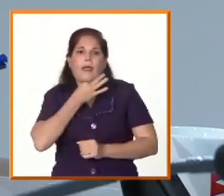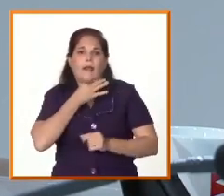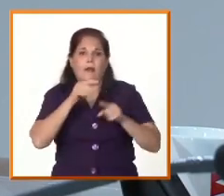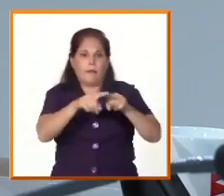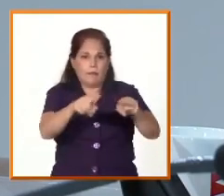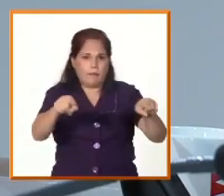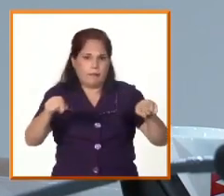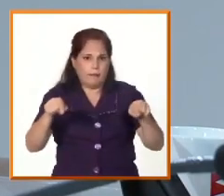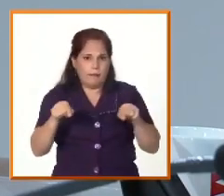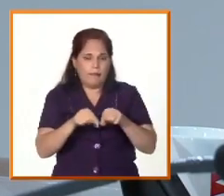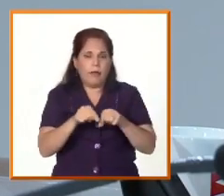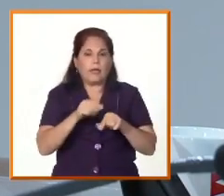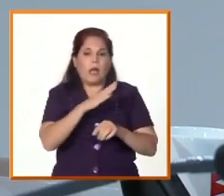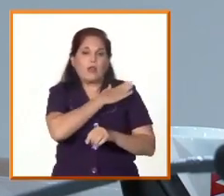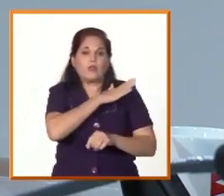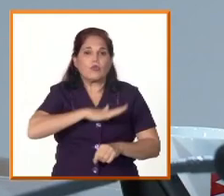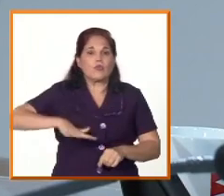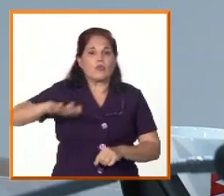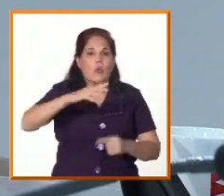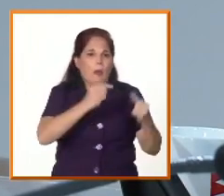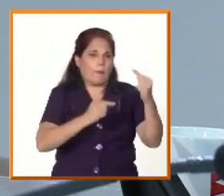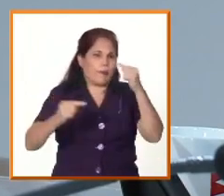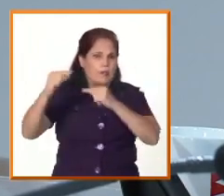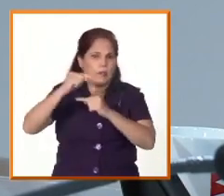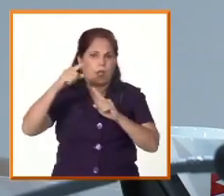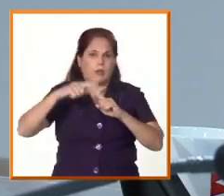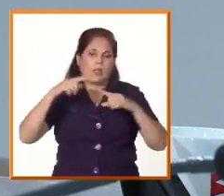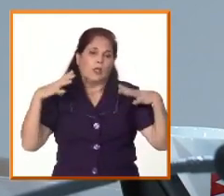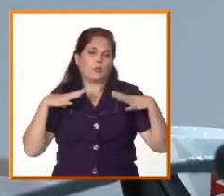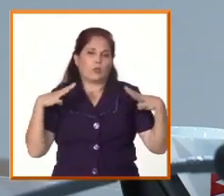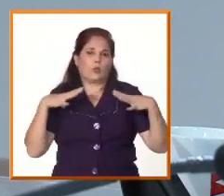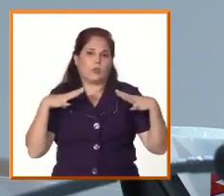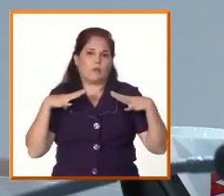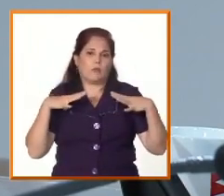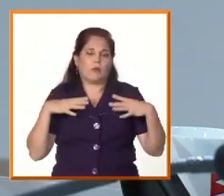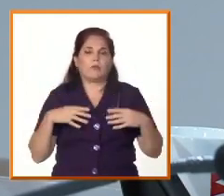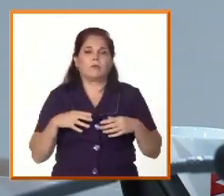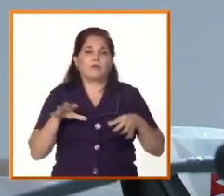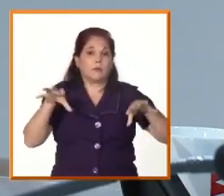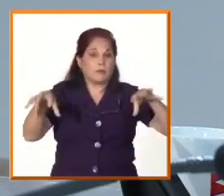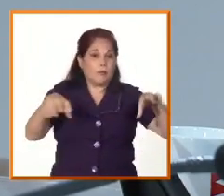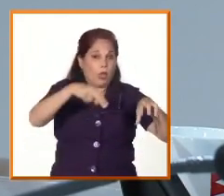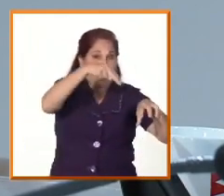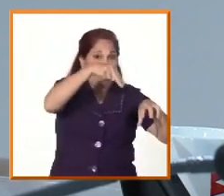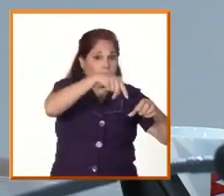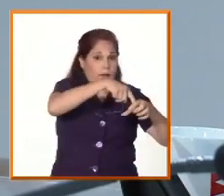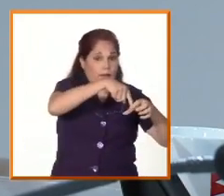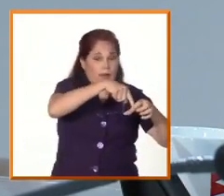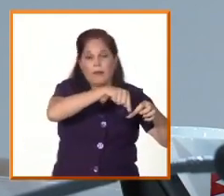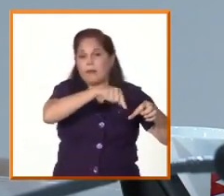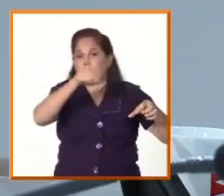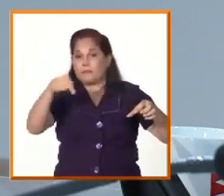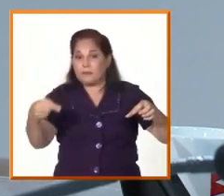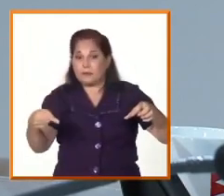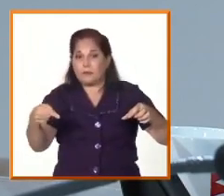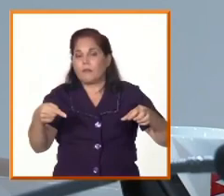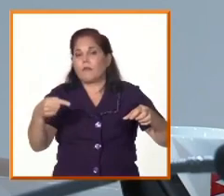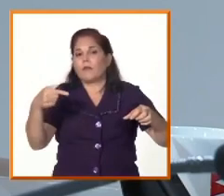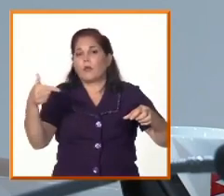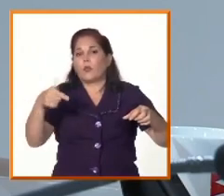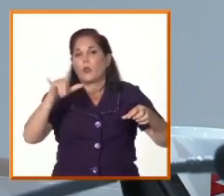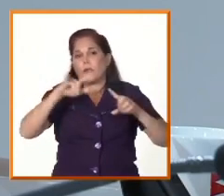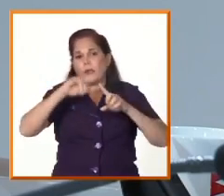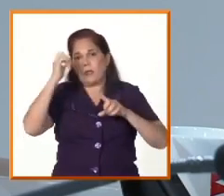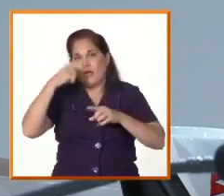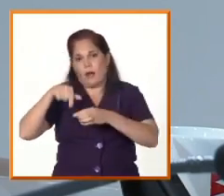declaradas como zona de preferente uso turístico estamos hablando de dos zonas norte de la isla de la juventud y la zona aledaña cayó judía también fue